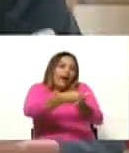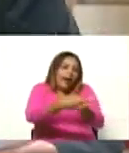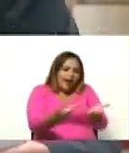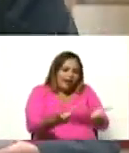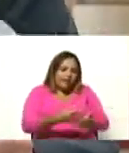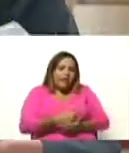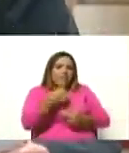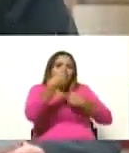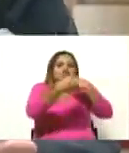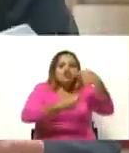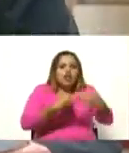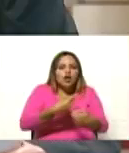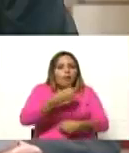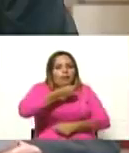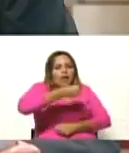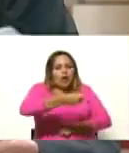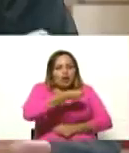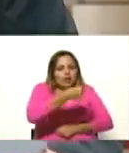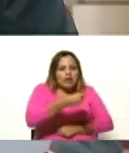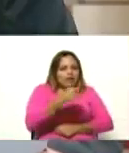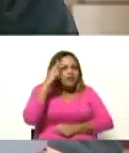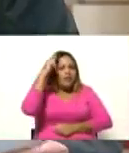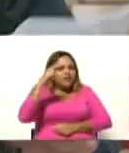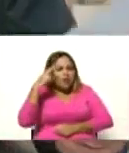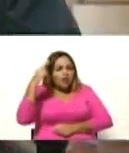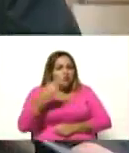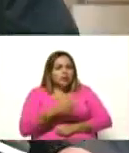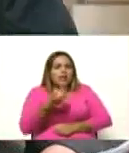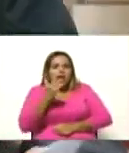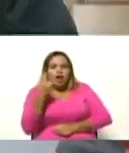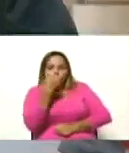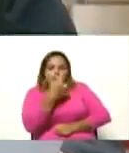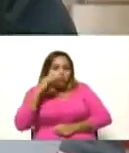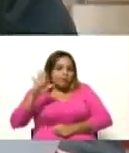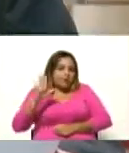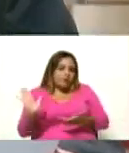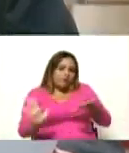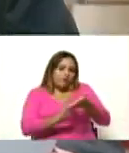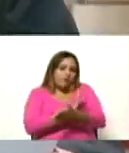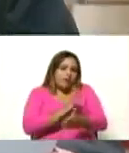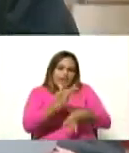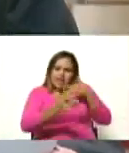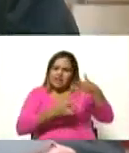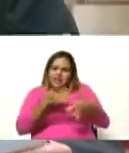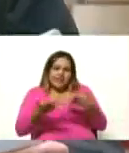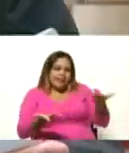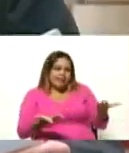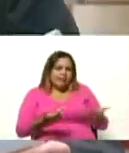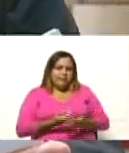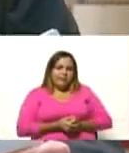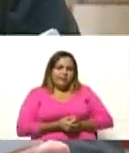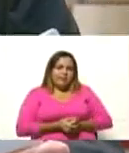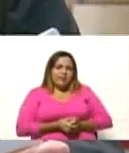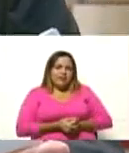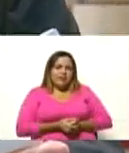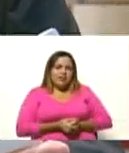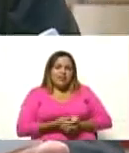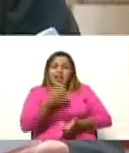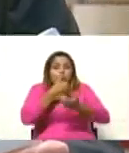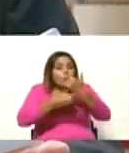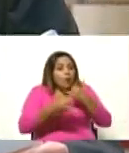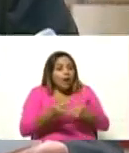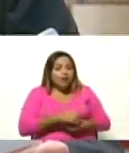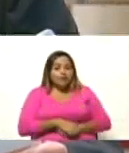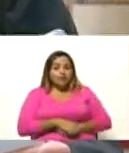de voceros, periodistas, analistas comprometidas con una agenda poco acertada, ¿no? Con una